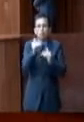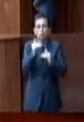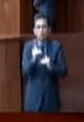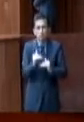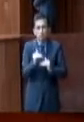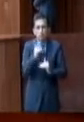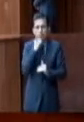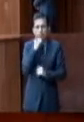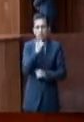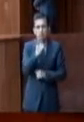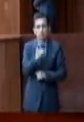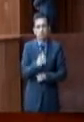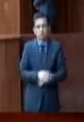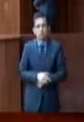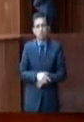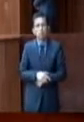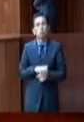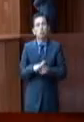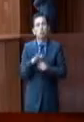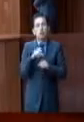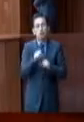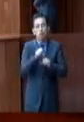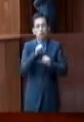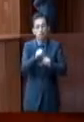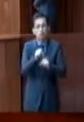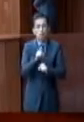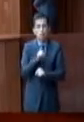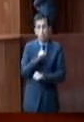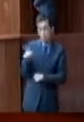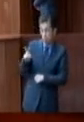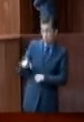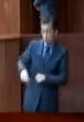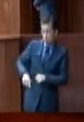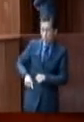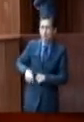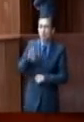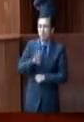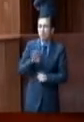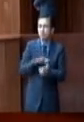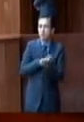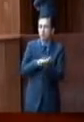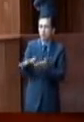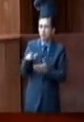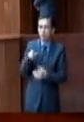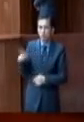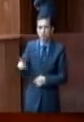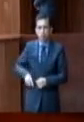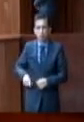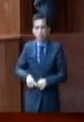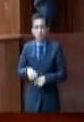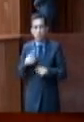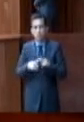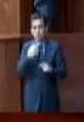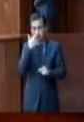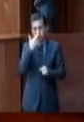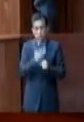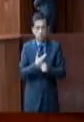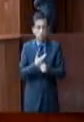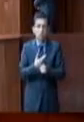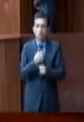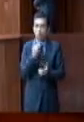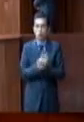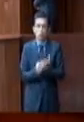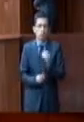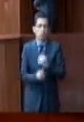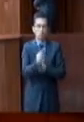difunden logros gubernamentales en una modalidad de propaganda gubernamental pues la responsabilidad únicamente se le